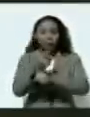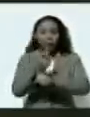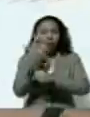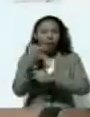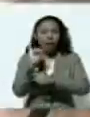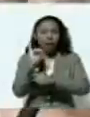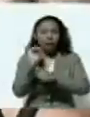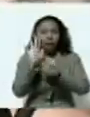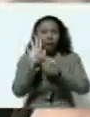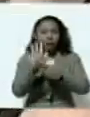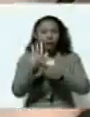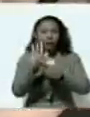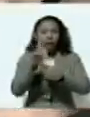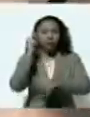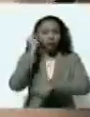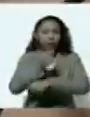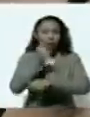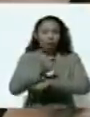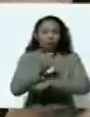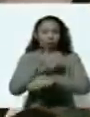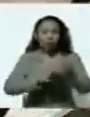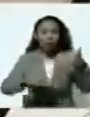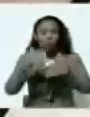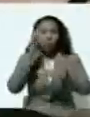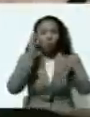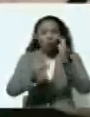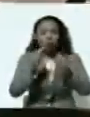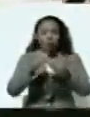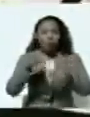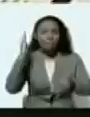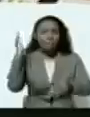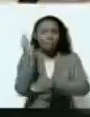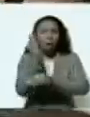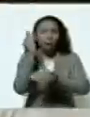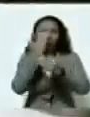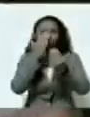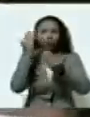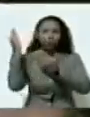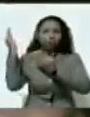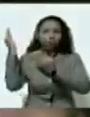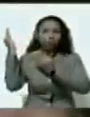del Tribunal Supremo de Justicia, donde lo imputan.